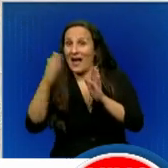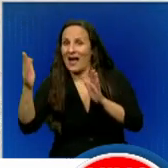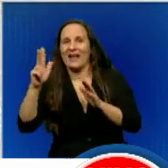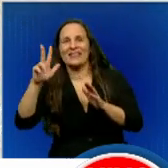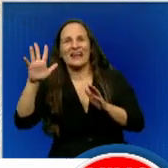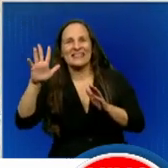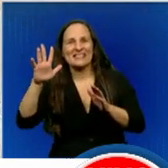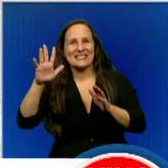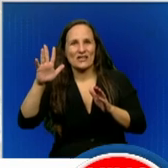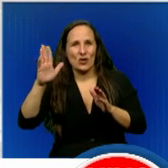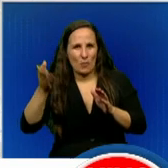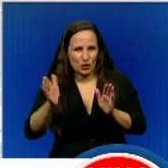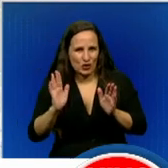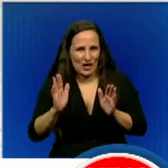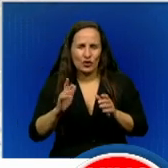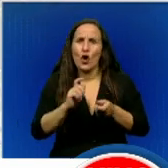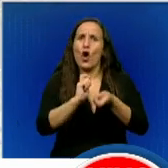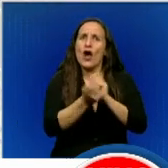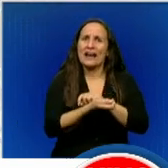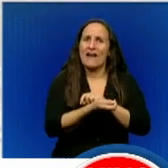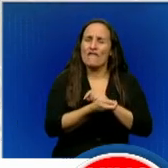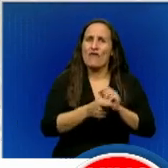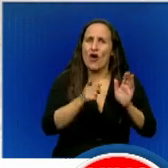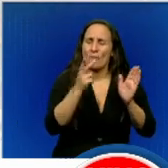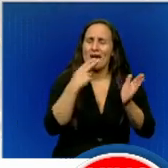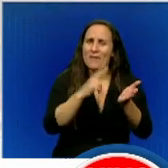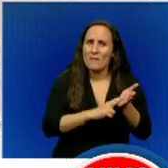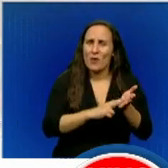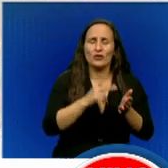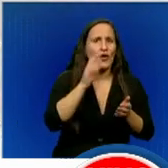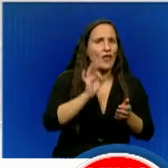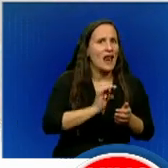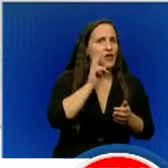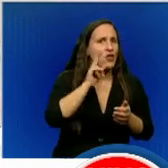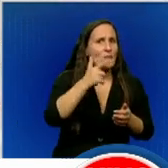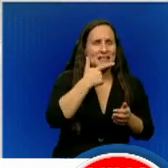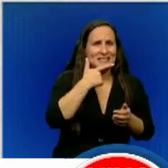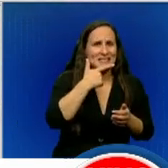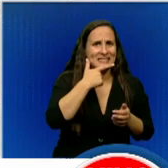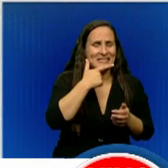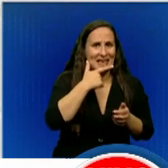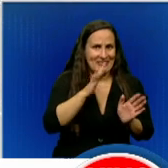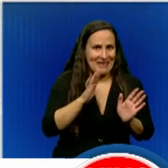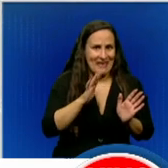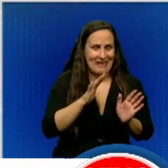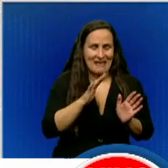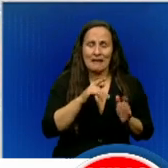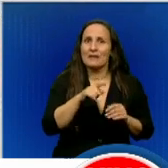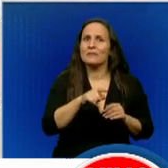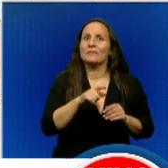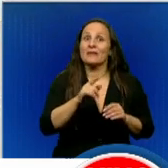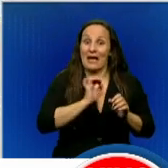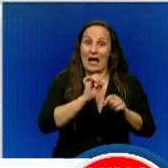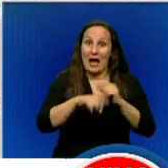desandando la reforma tributaria de 2017 y que cuando rija plenamente el próximo año sobre las